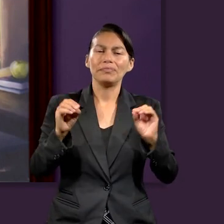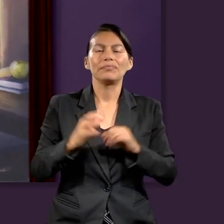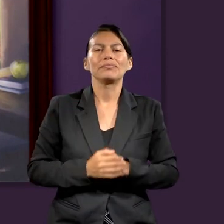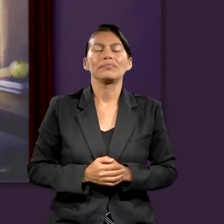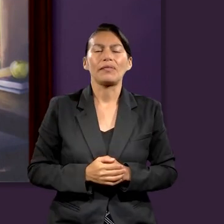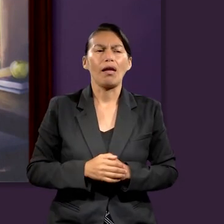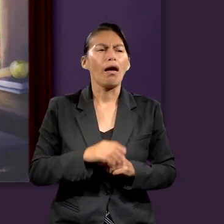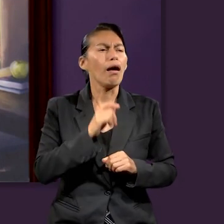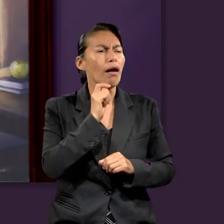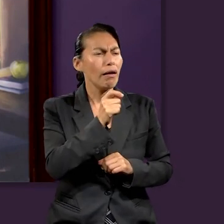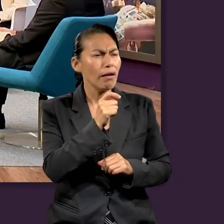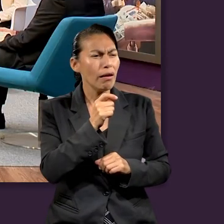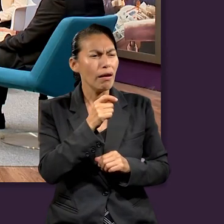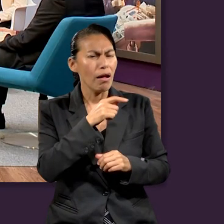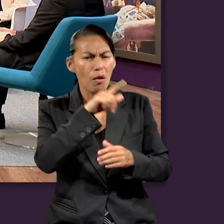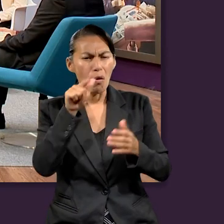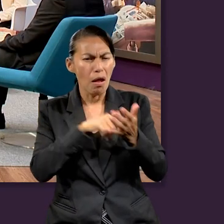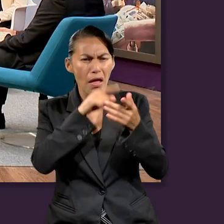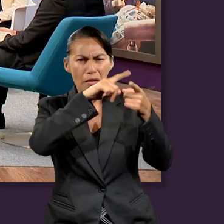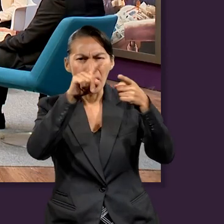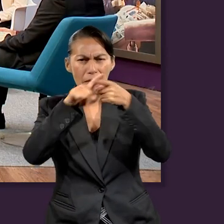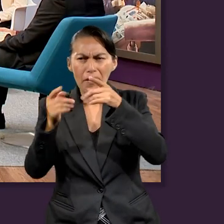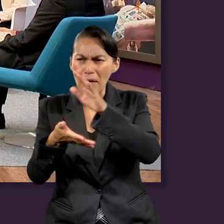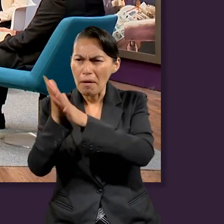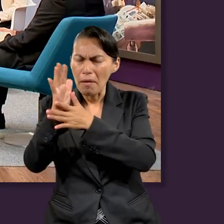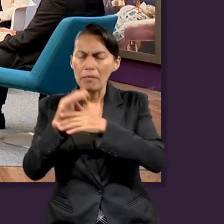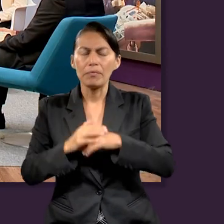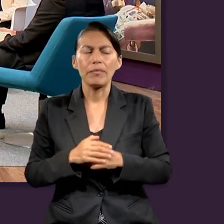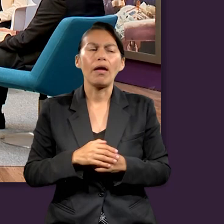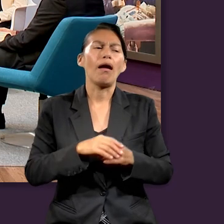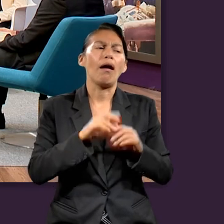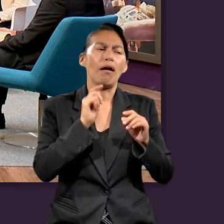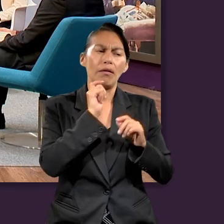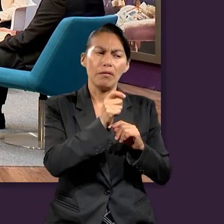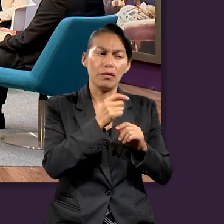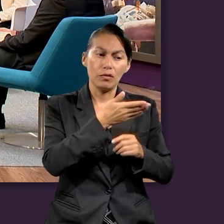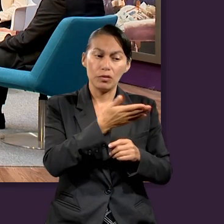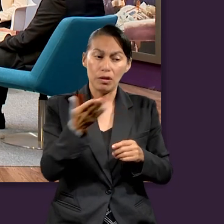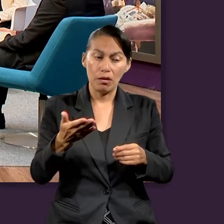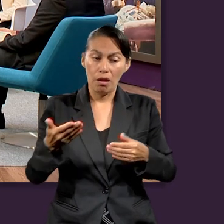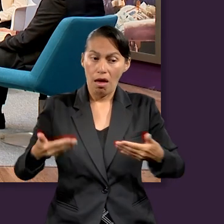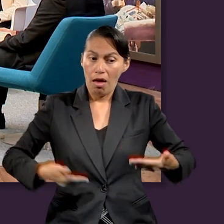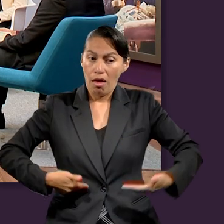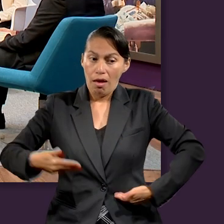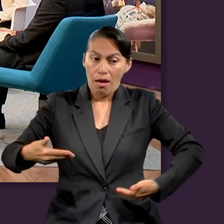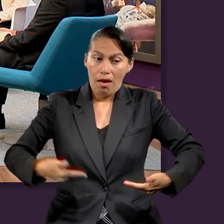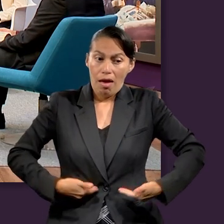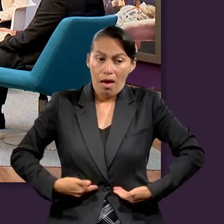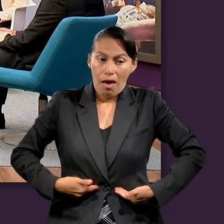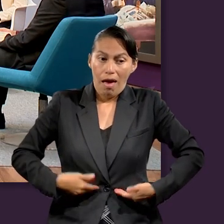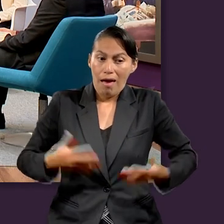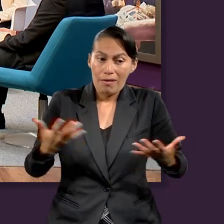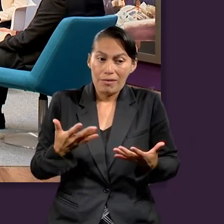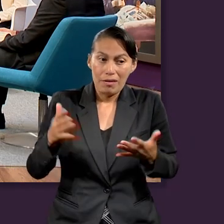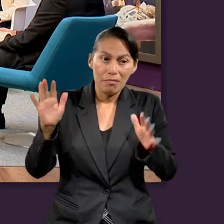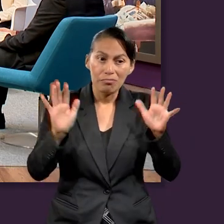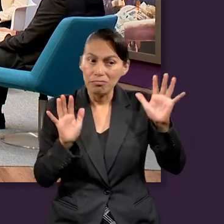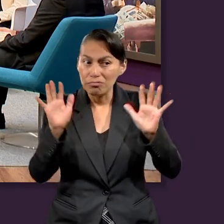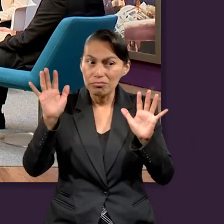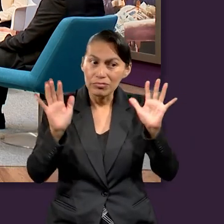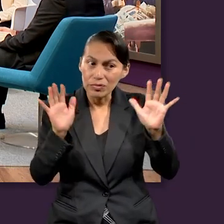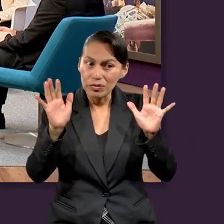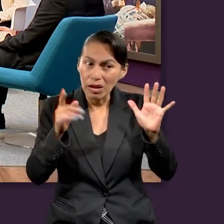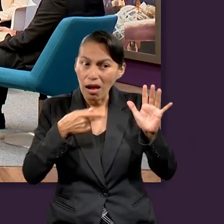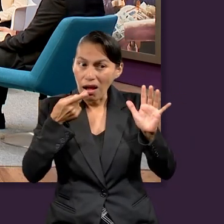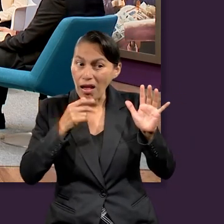de Jesús. Es decir, tratan de dar un mensaje oportuno para las personas sin palabras. Así es. Ok,